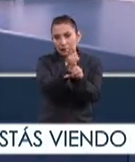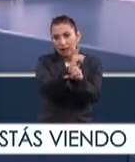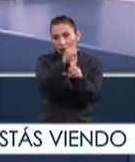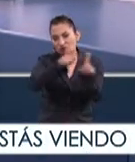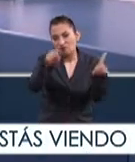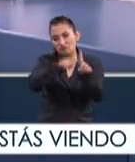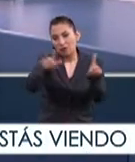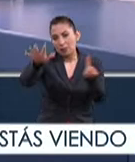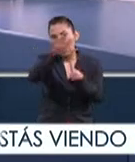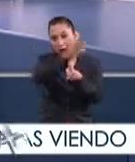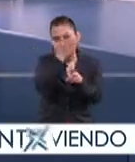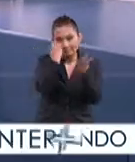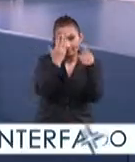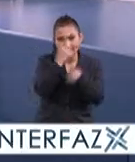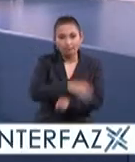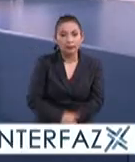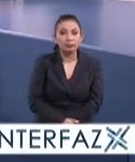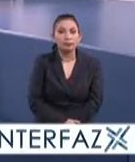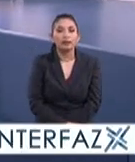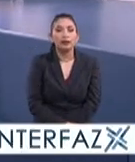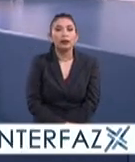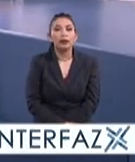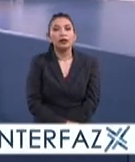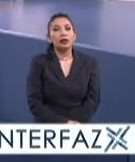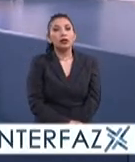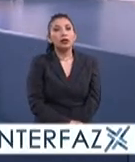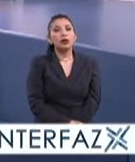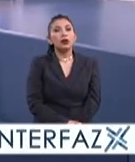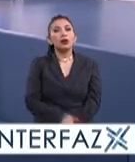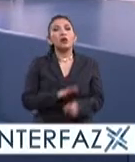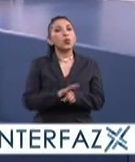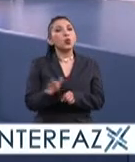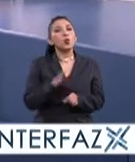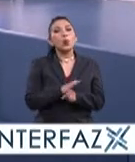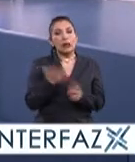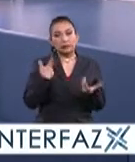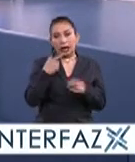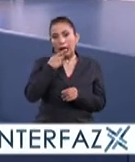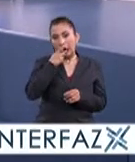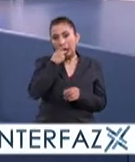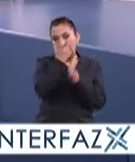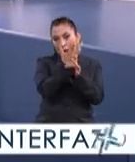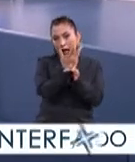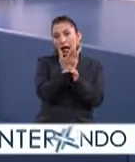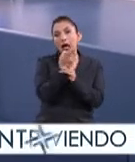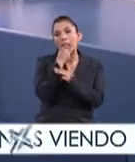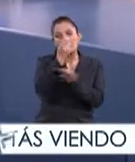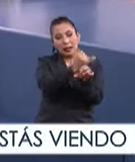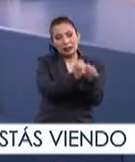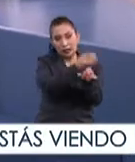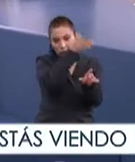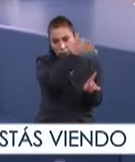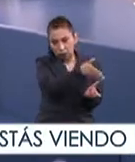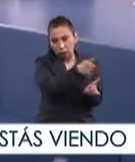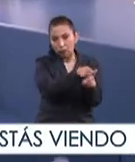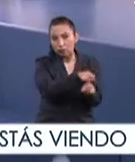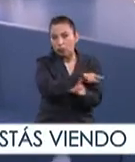licenciatura multidisciplinaria. ¿Cuáles son, digamos que ya hablamos que sería sobre todo la